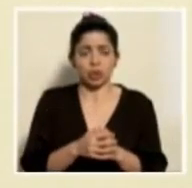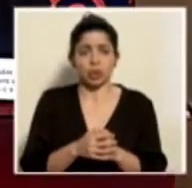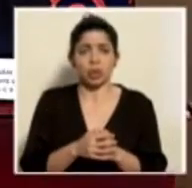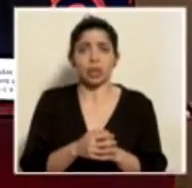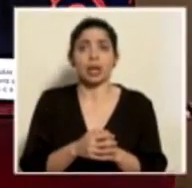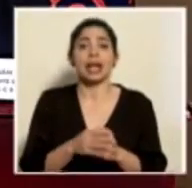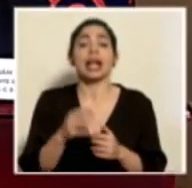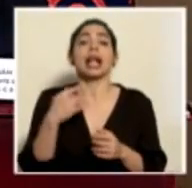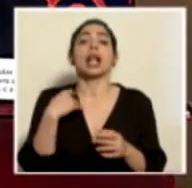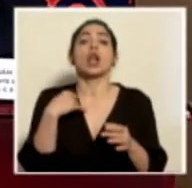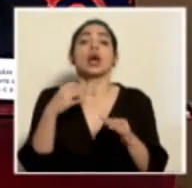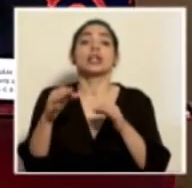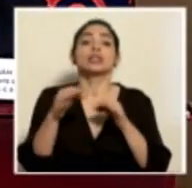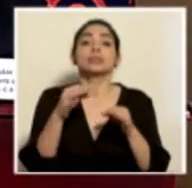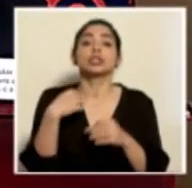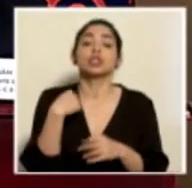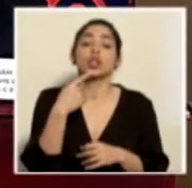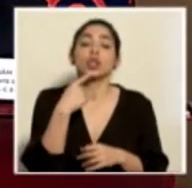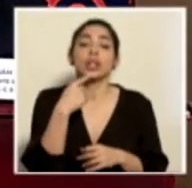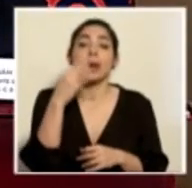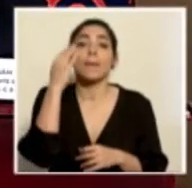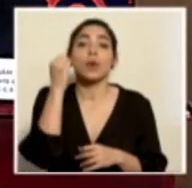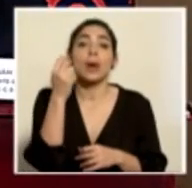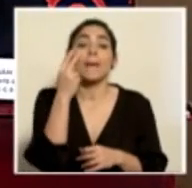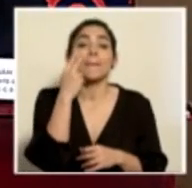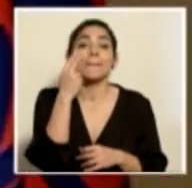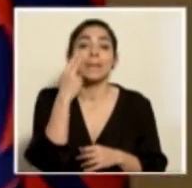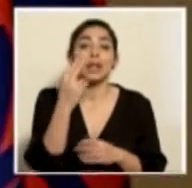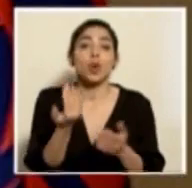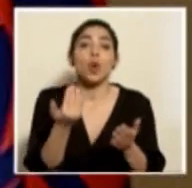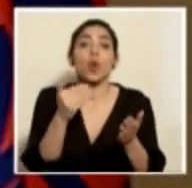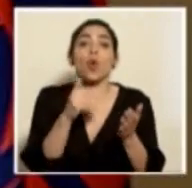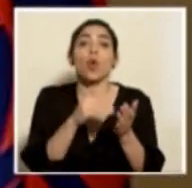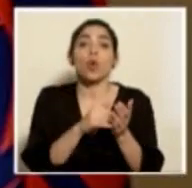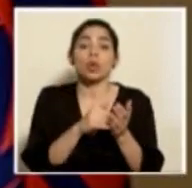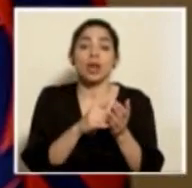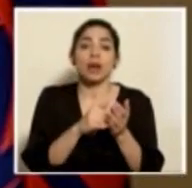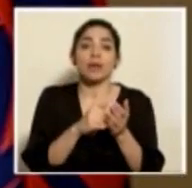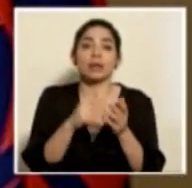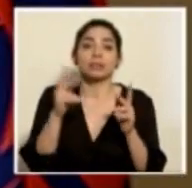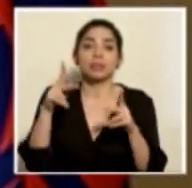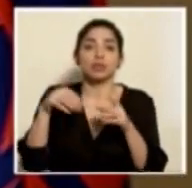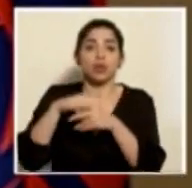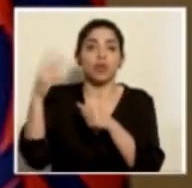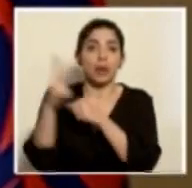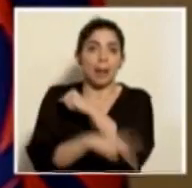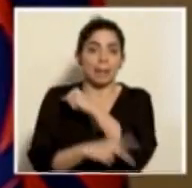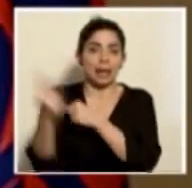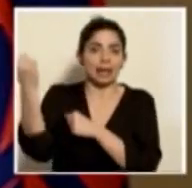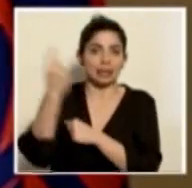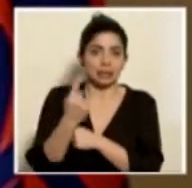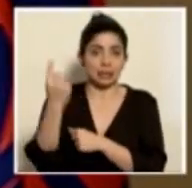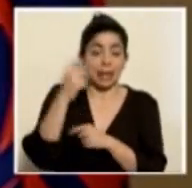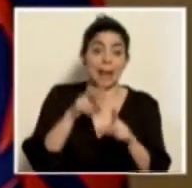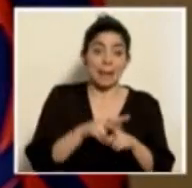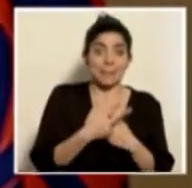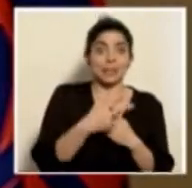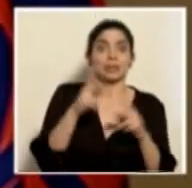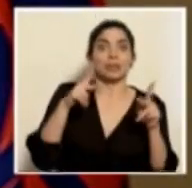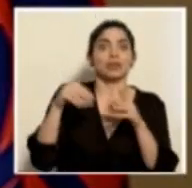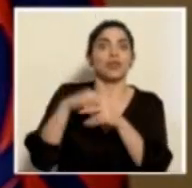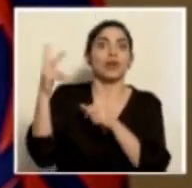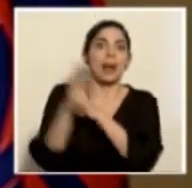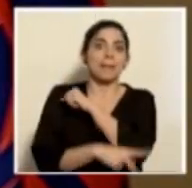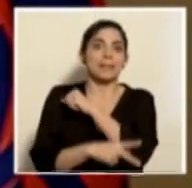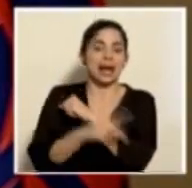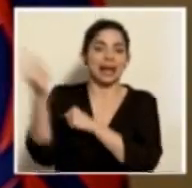El comentario venía a que estábamos viendo de nuevo casos importados, ¿verdad? Esto empezó con casos importados porque